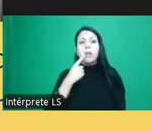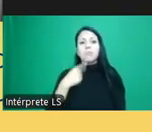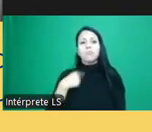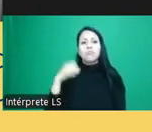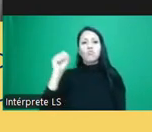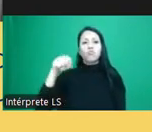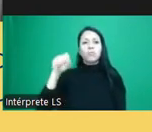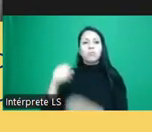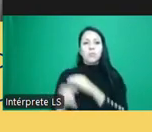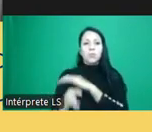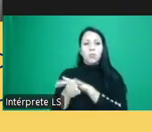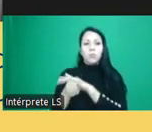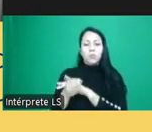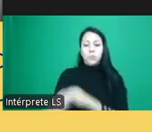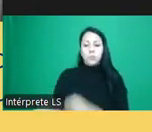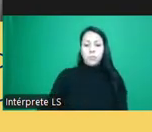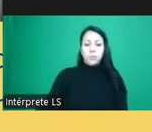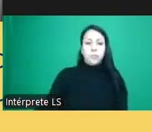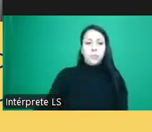Listo.